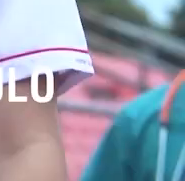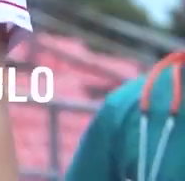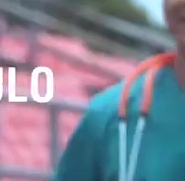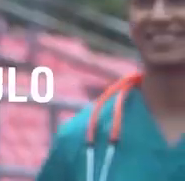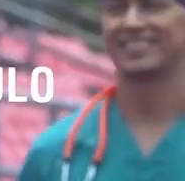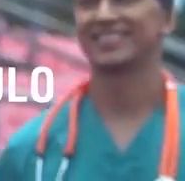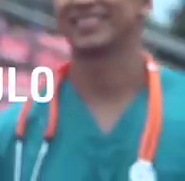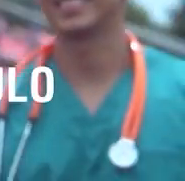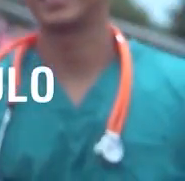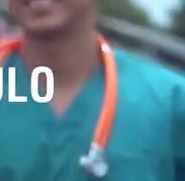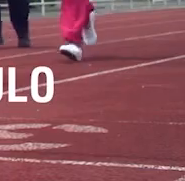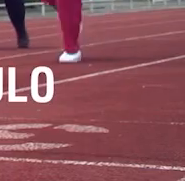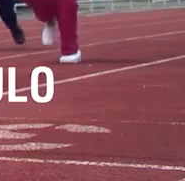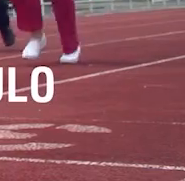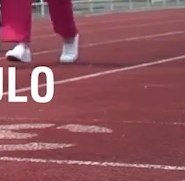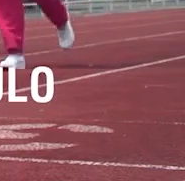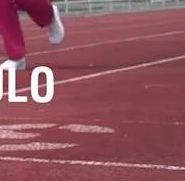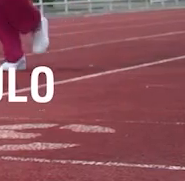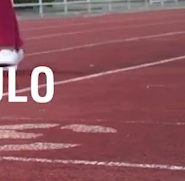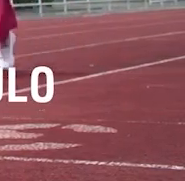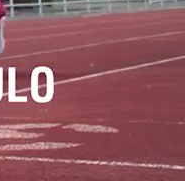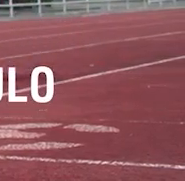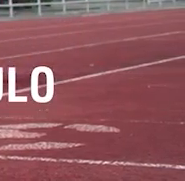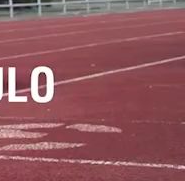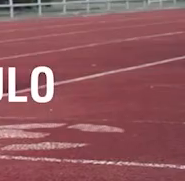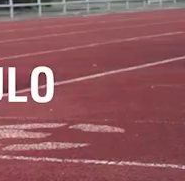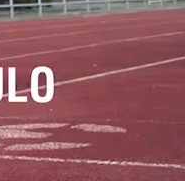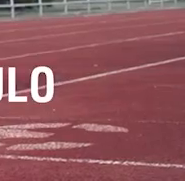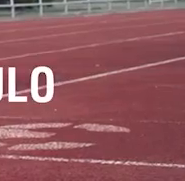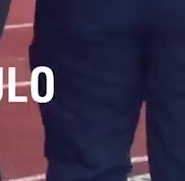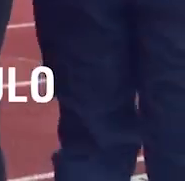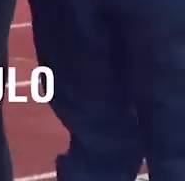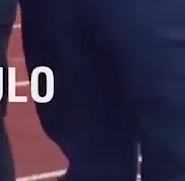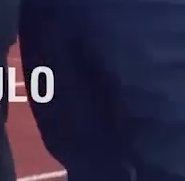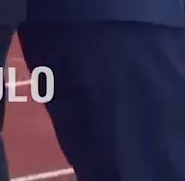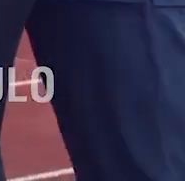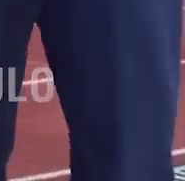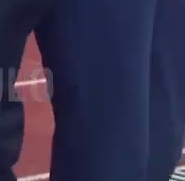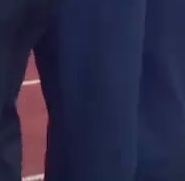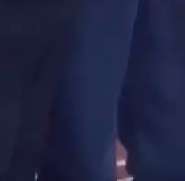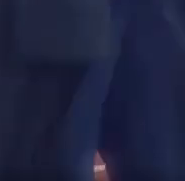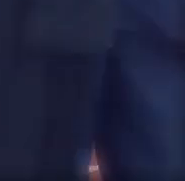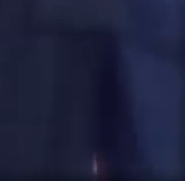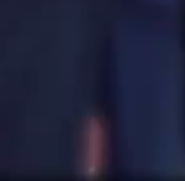Córrela con comodidad. Fábrica de Calzado Rómulo.